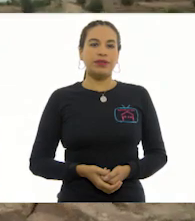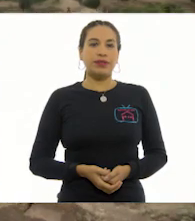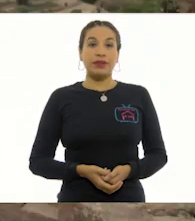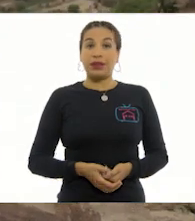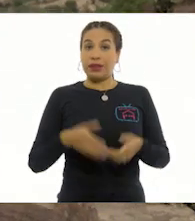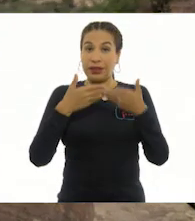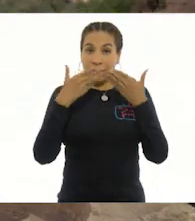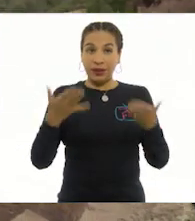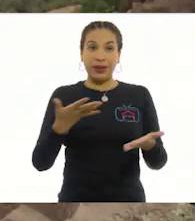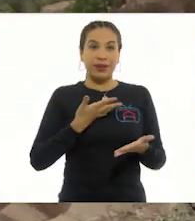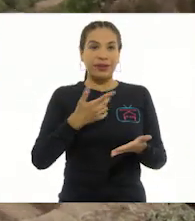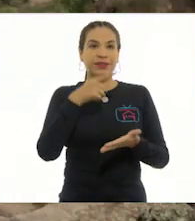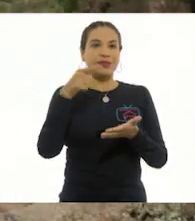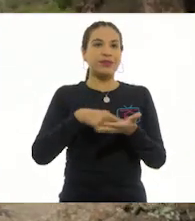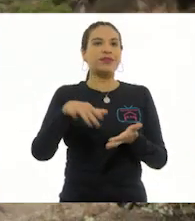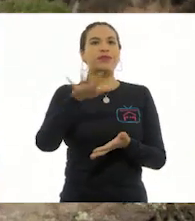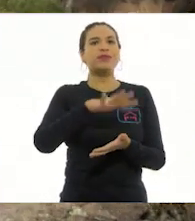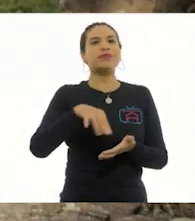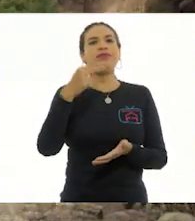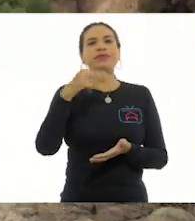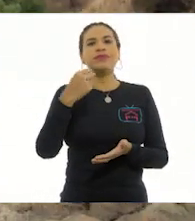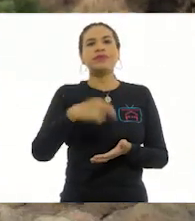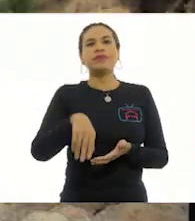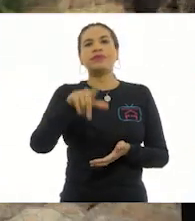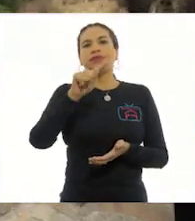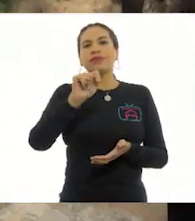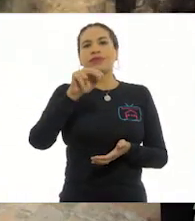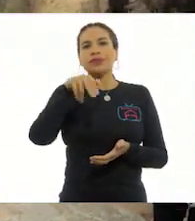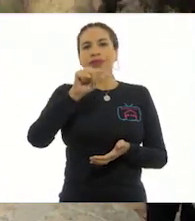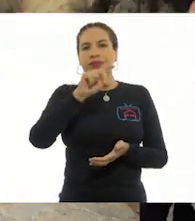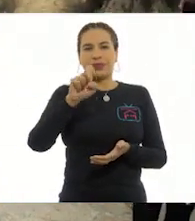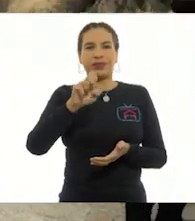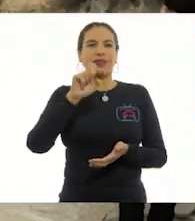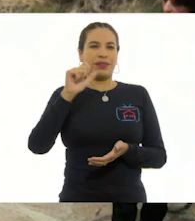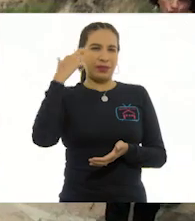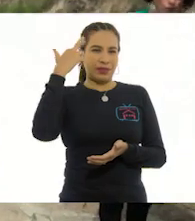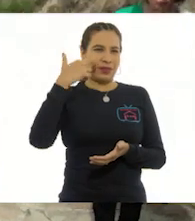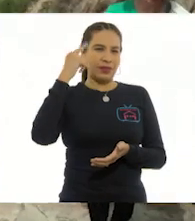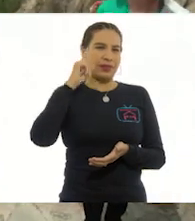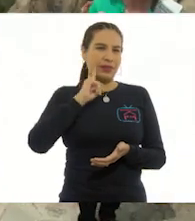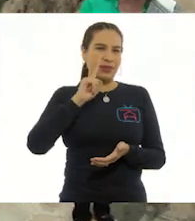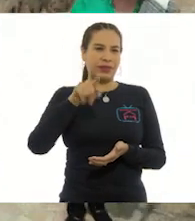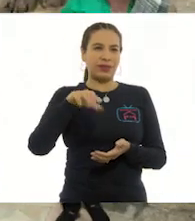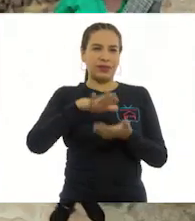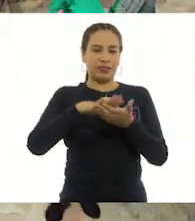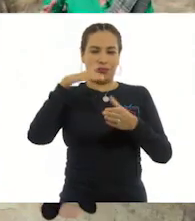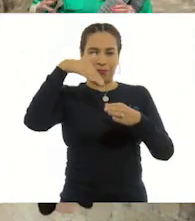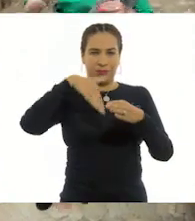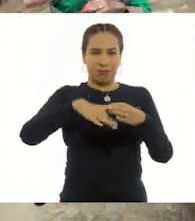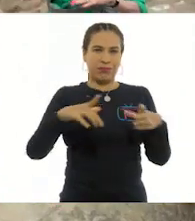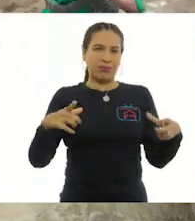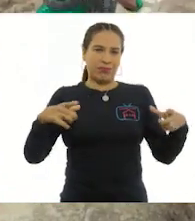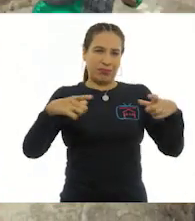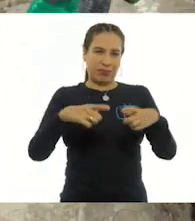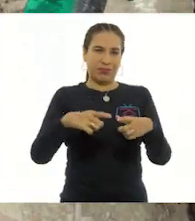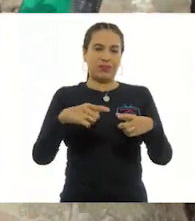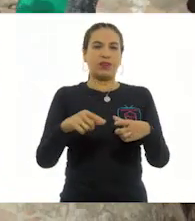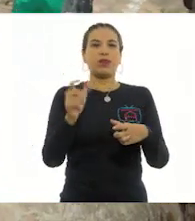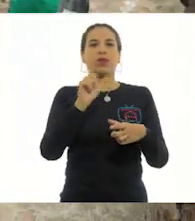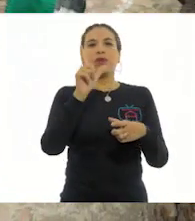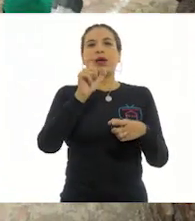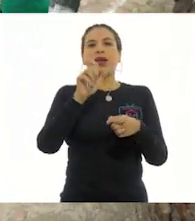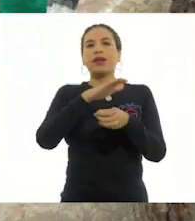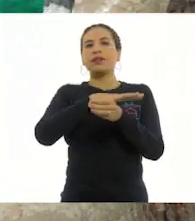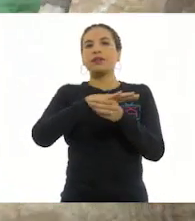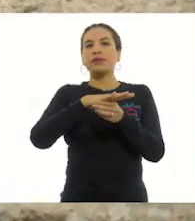Ahora nos encontramos en lo que se conoce como la Tina de la Reina, que en realidad era un surtidor más pequeño que cuando se llenaba